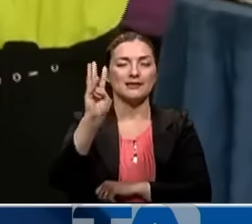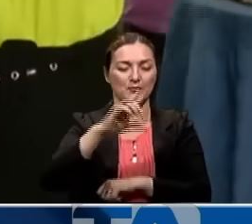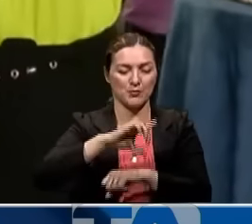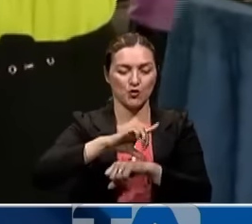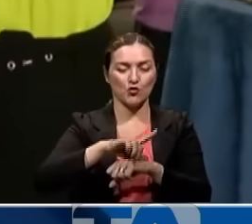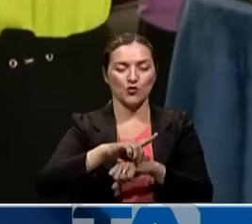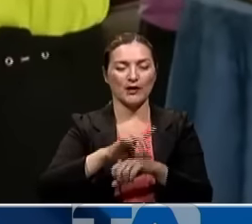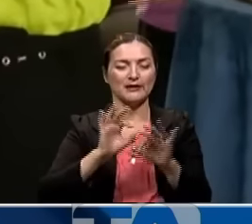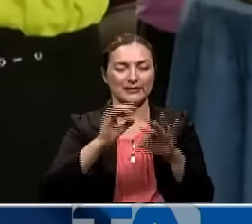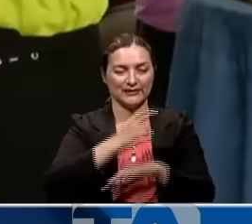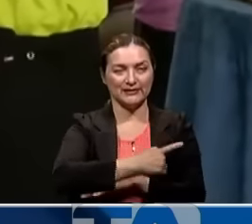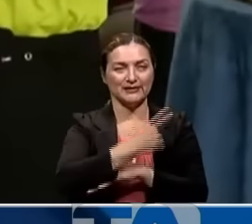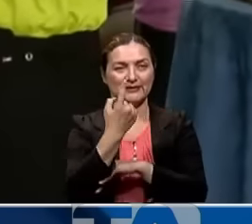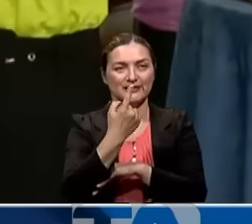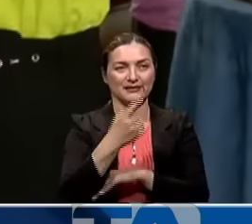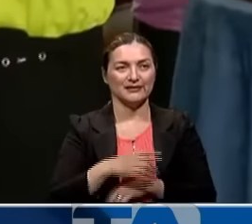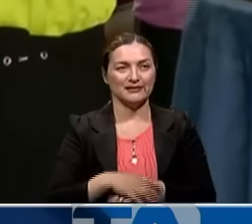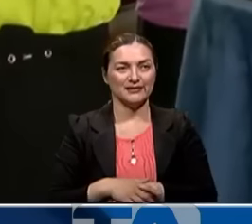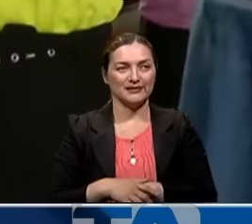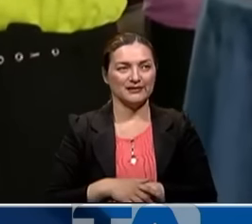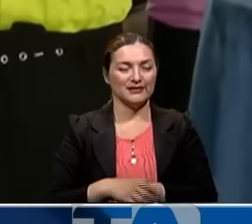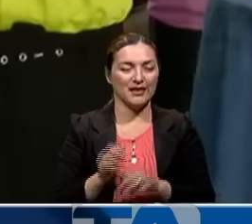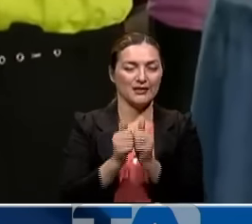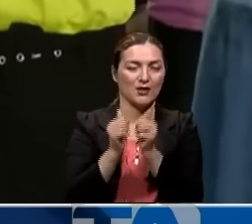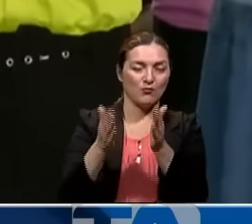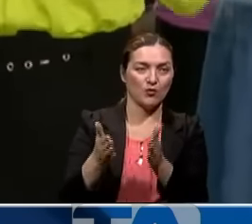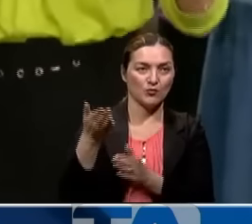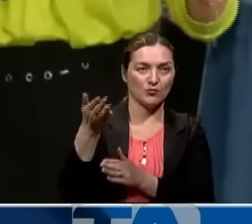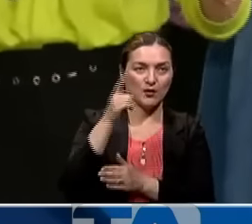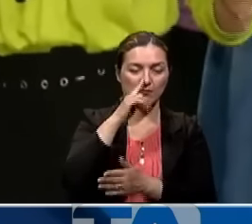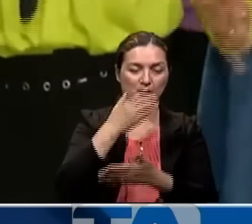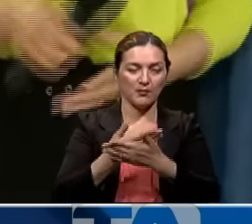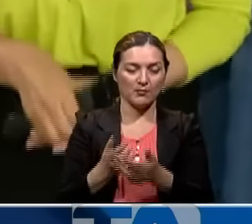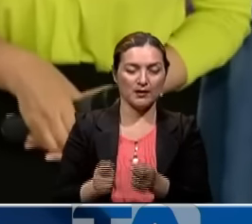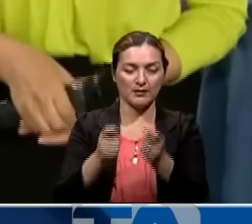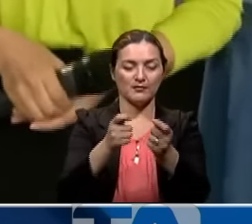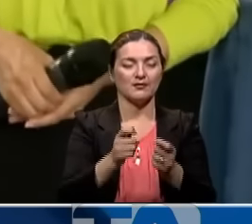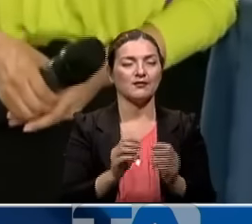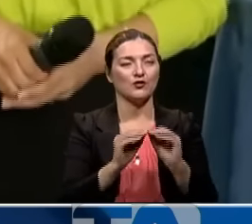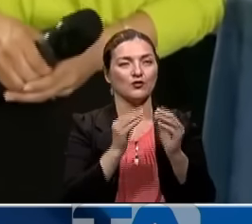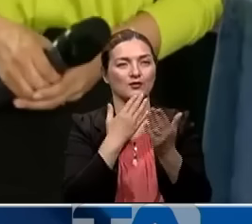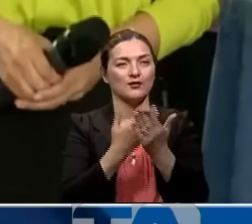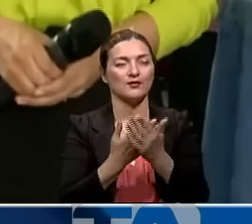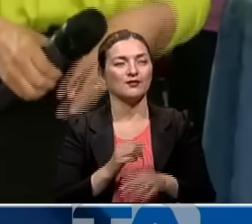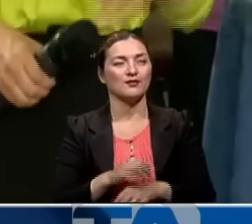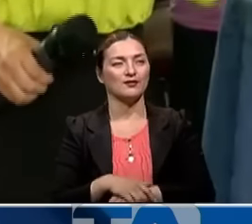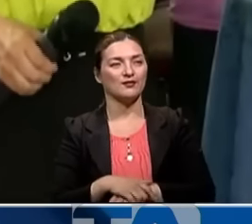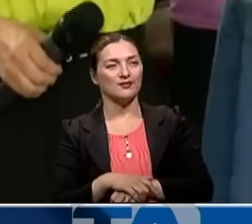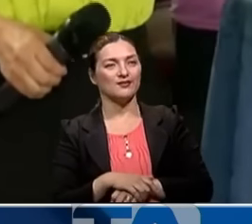8:46. Que tengan un excelente día. Albert, sé que también estás por ahí, ¿eh? Tu guagua ya mismo llega. Muchas gracias.